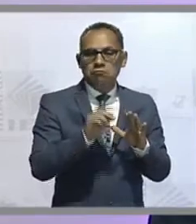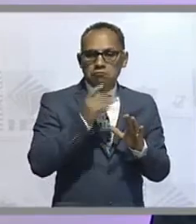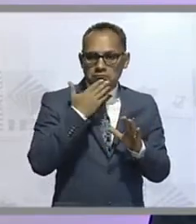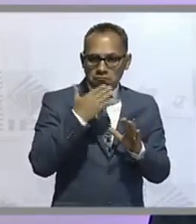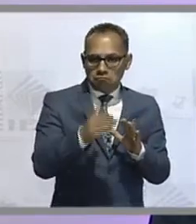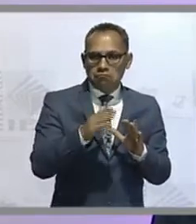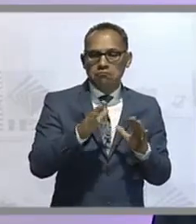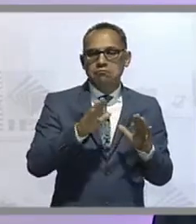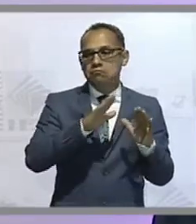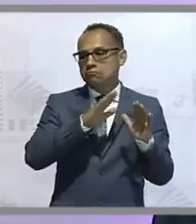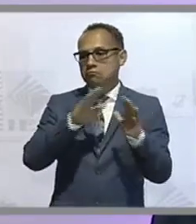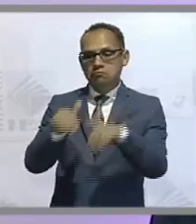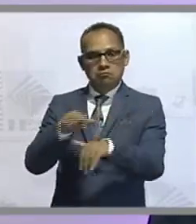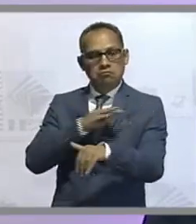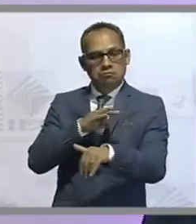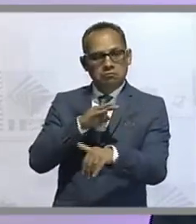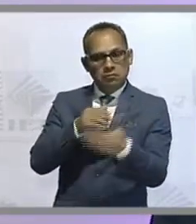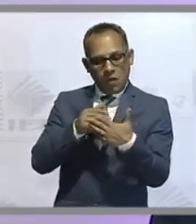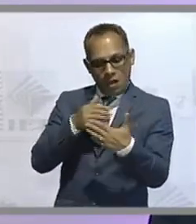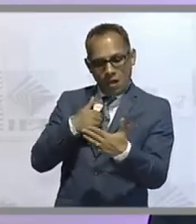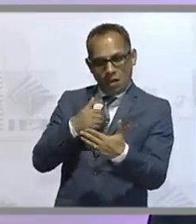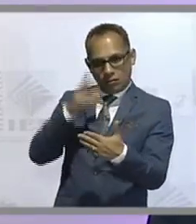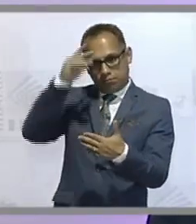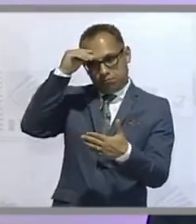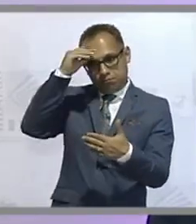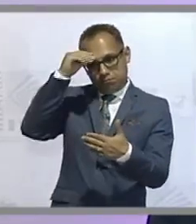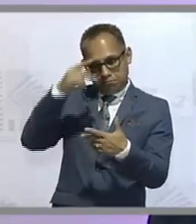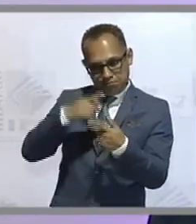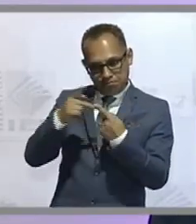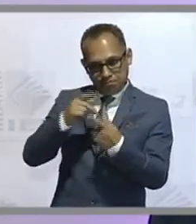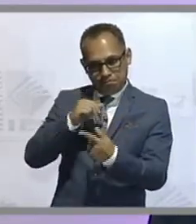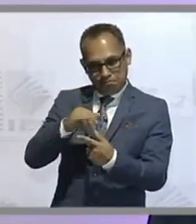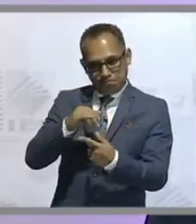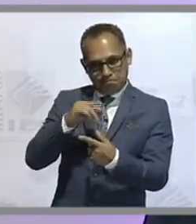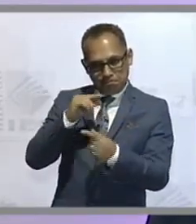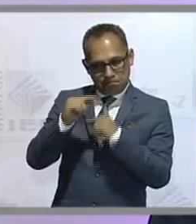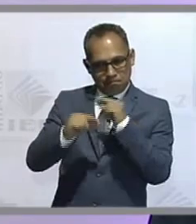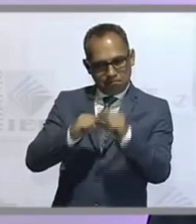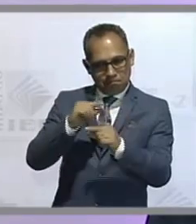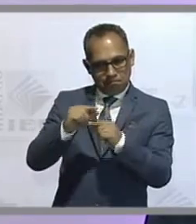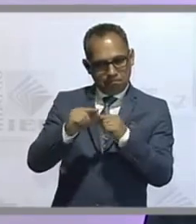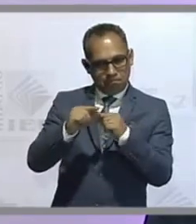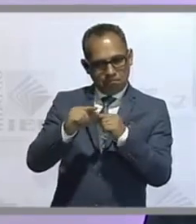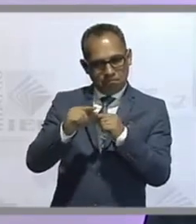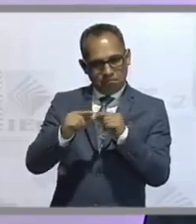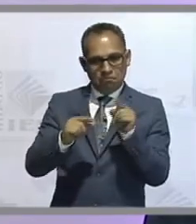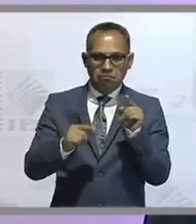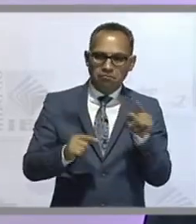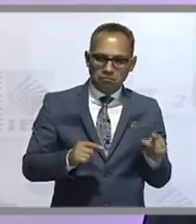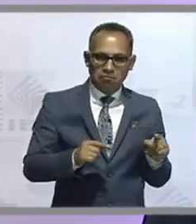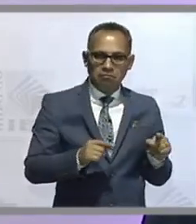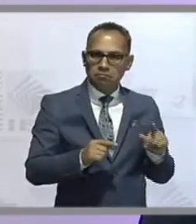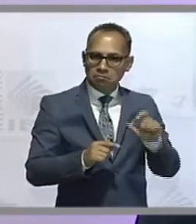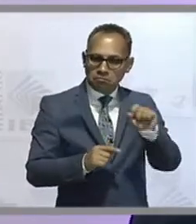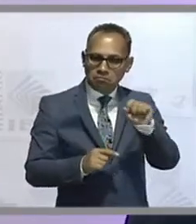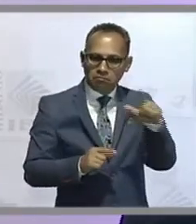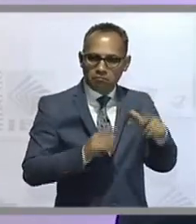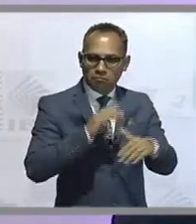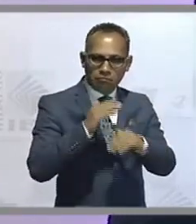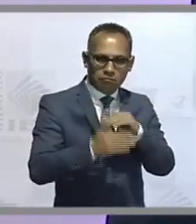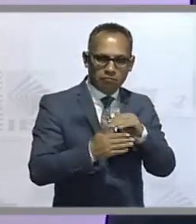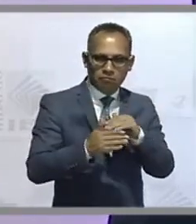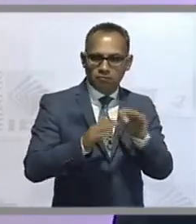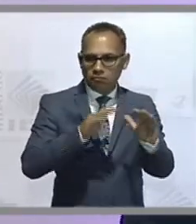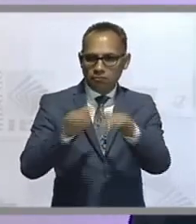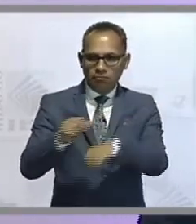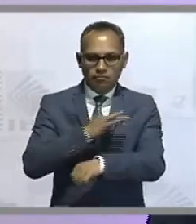ya se fueron encaminando y fueron logrando de que poco a poco terminen su profesión gracias